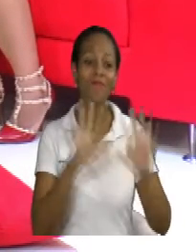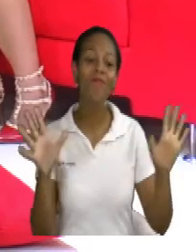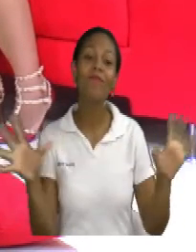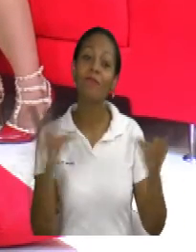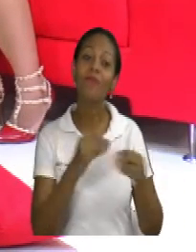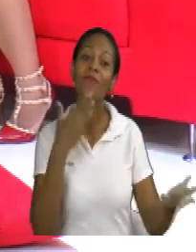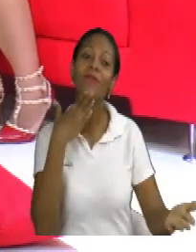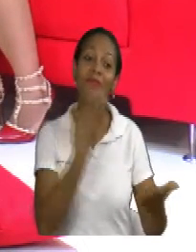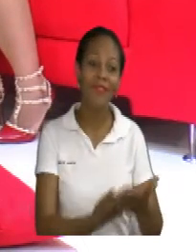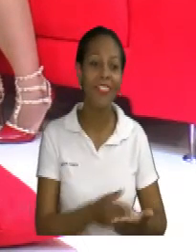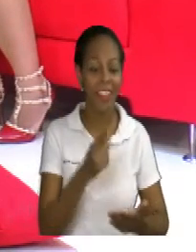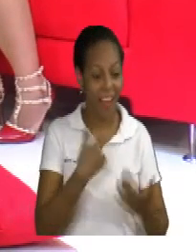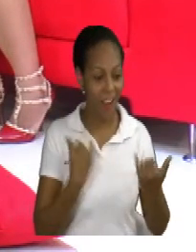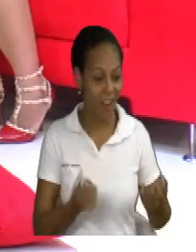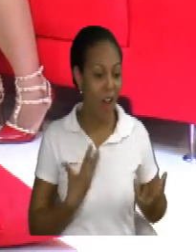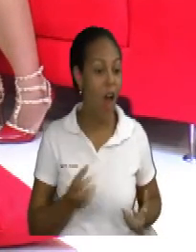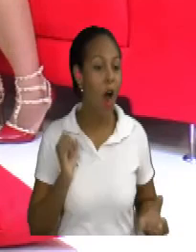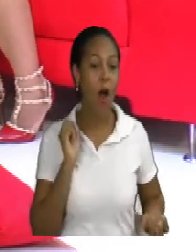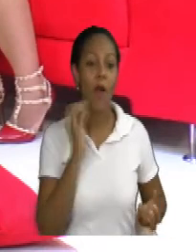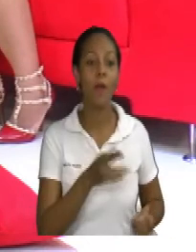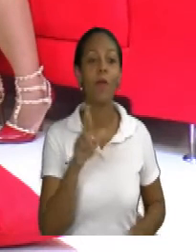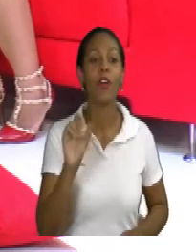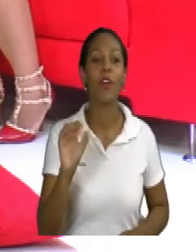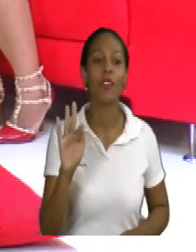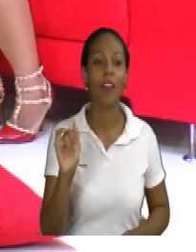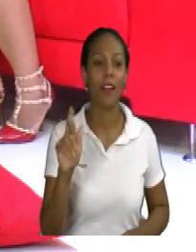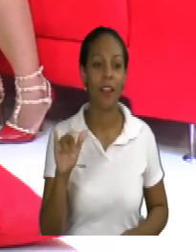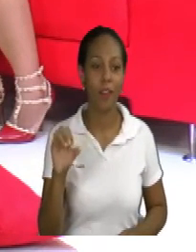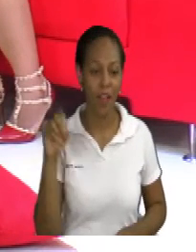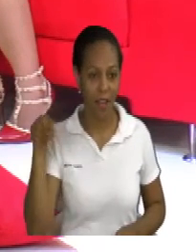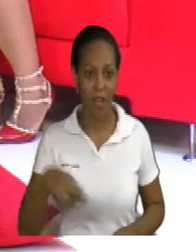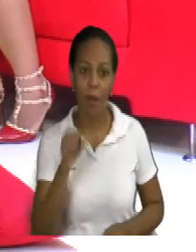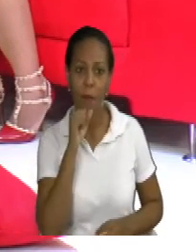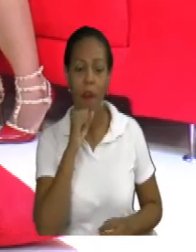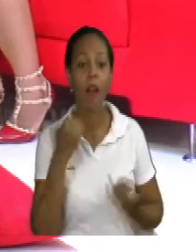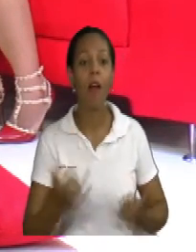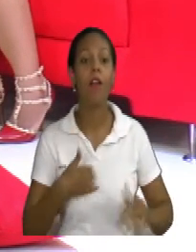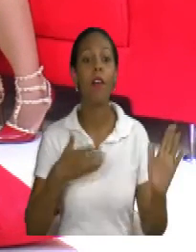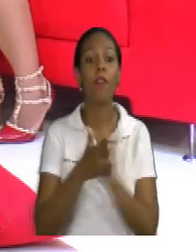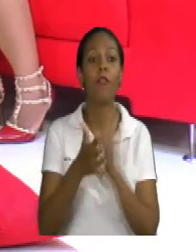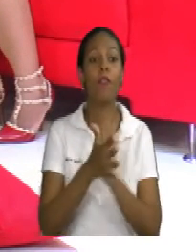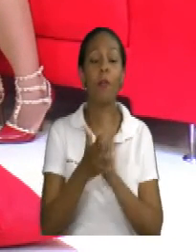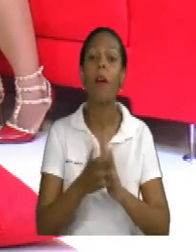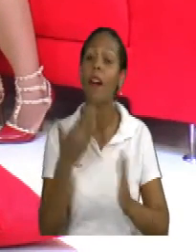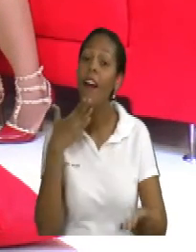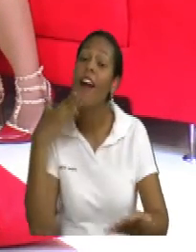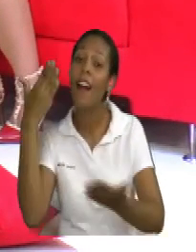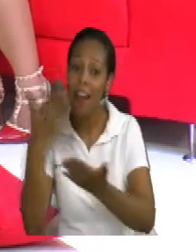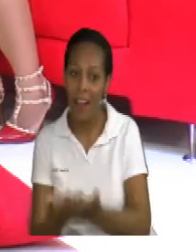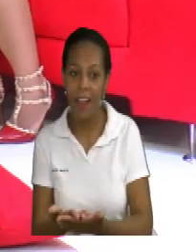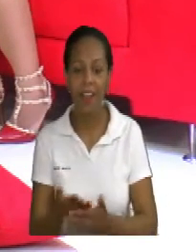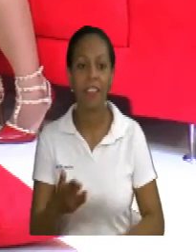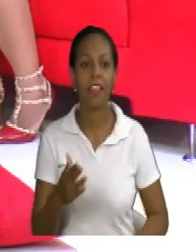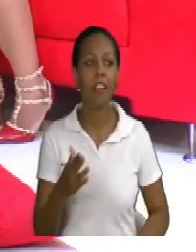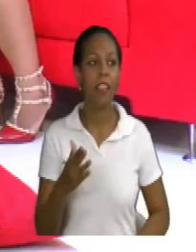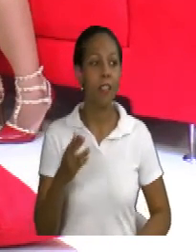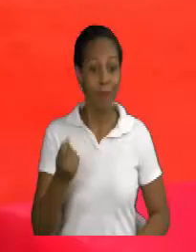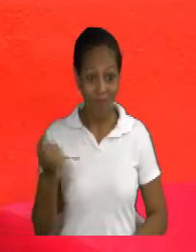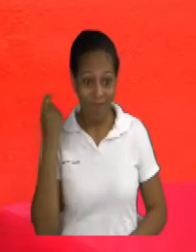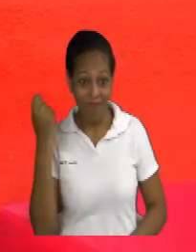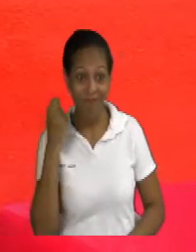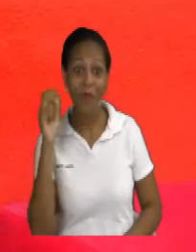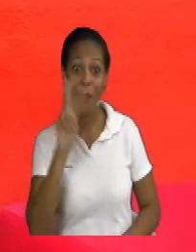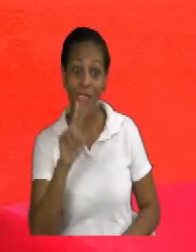Venimos del Club Rotario Barranca Bermeja a informar y a dar gracias por el pasado 21 del mes